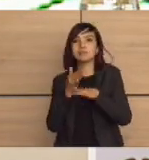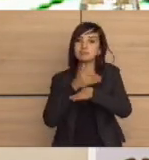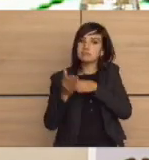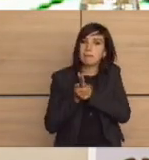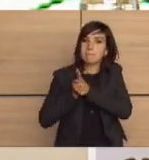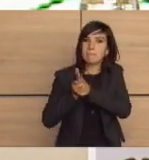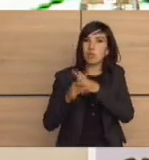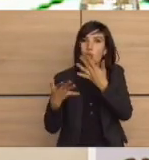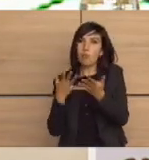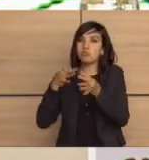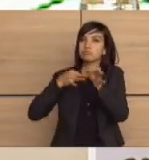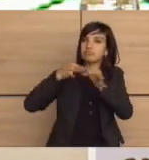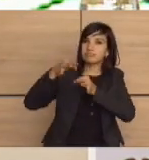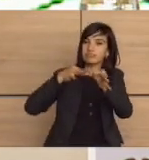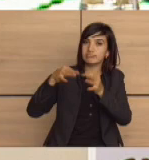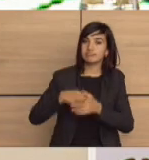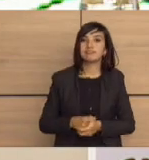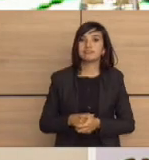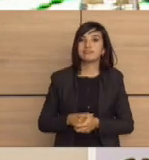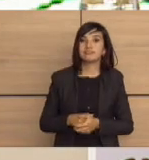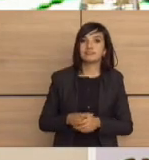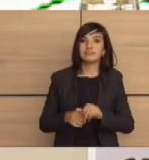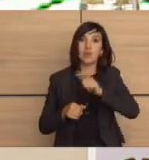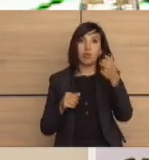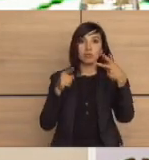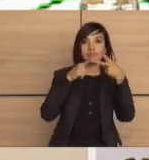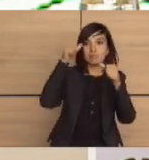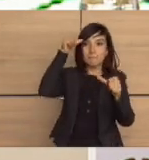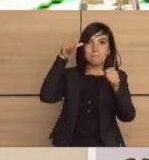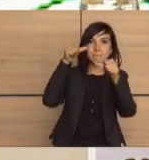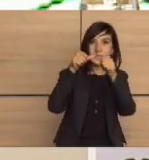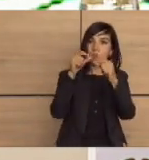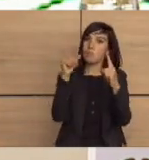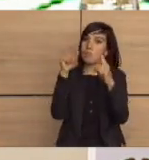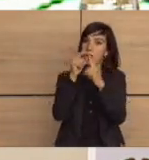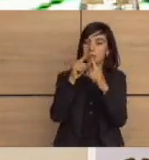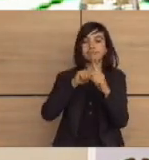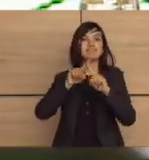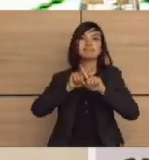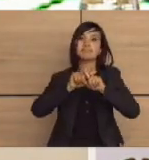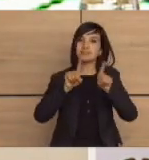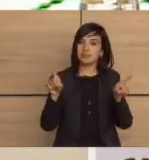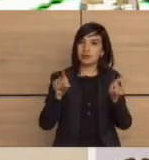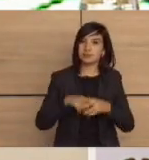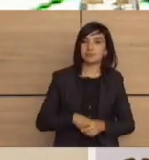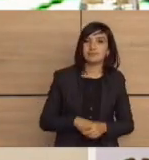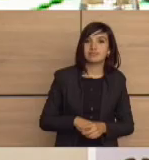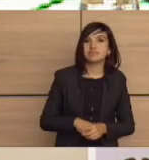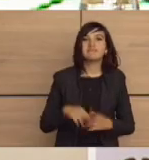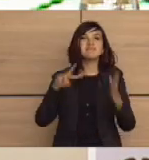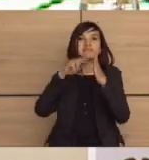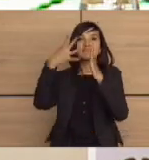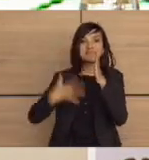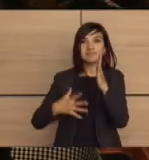otros mundos. La memoria se construye de otra manera, se investiga desde la historia, por supuesto, pero no